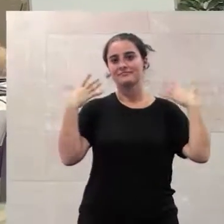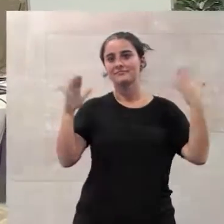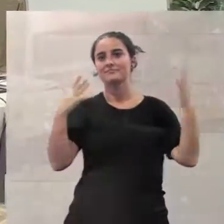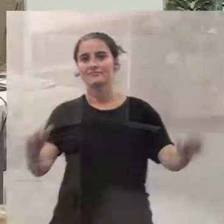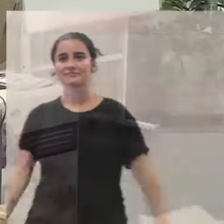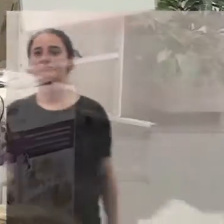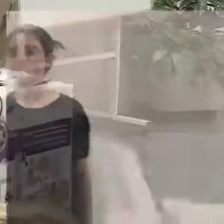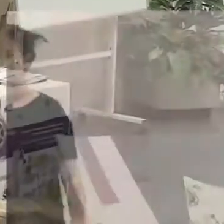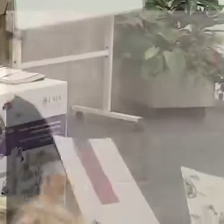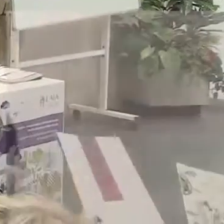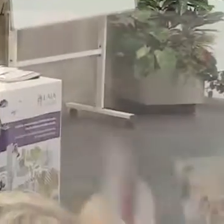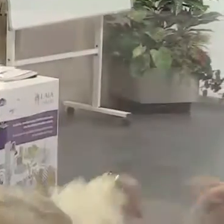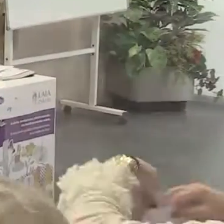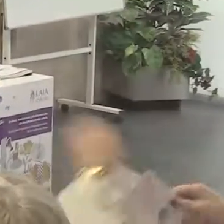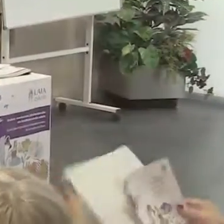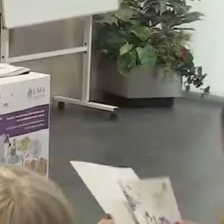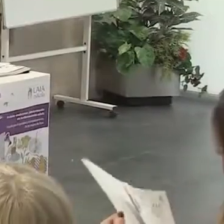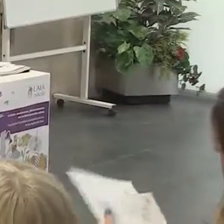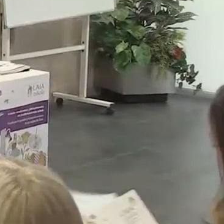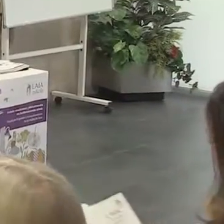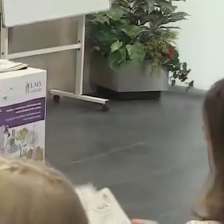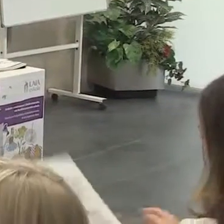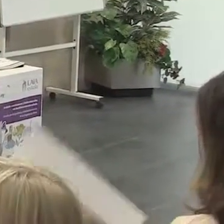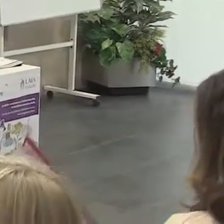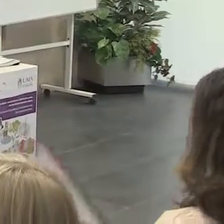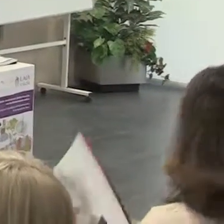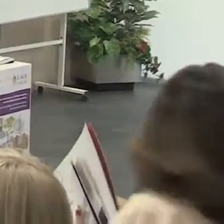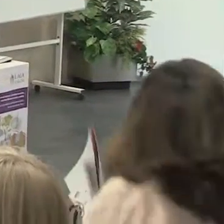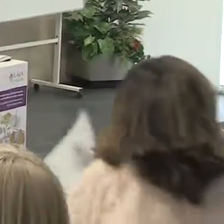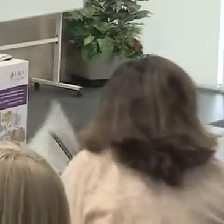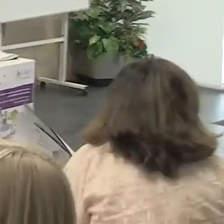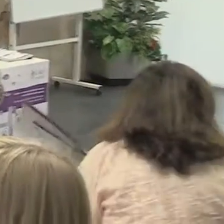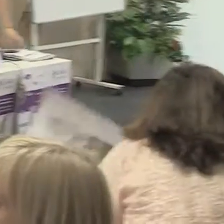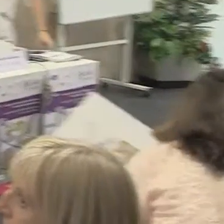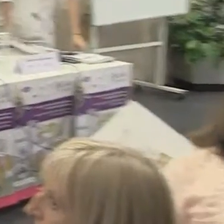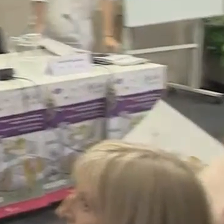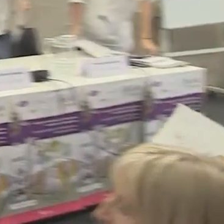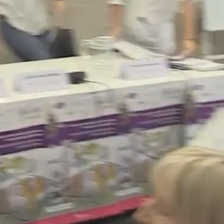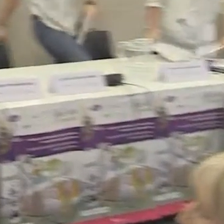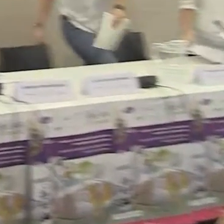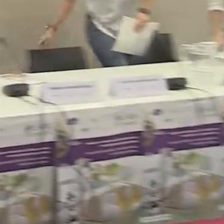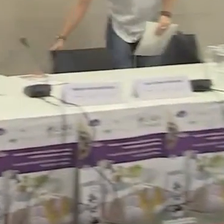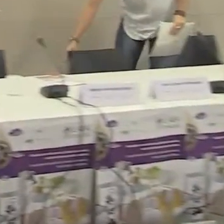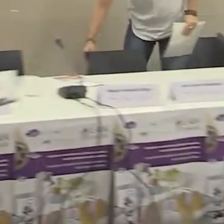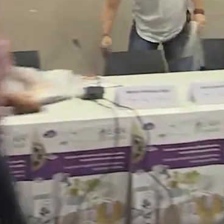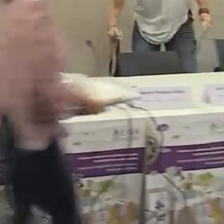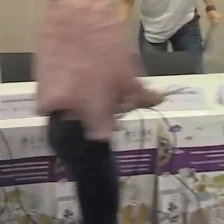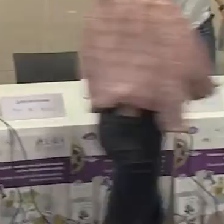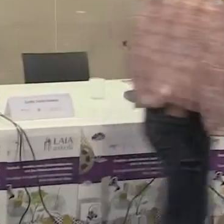Eta hemen dira Kankaneo Teatroko gure kideak ere. Sí. Sí. ¿Eh? ¿Eh? Ah, mira, mira. Bueno, sí,